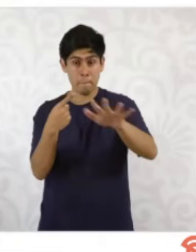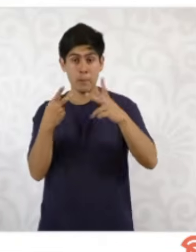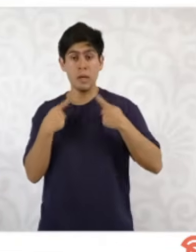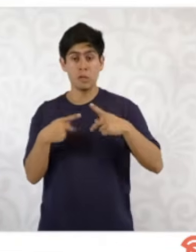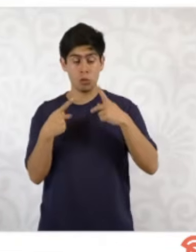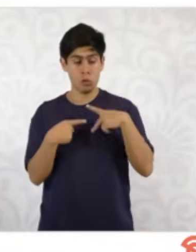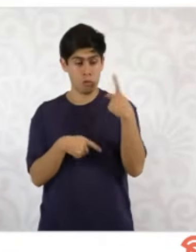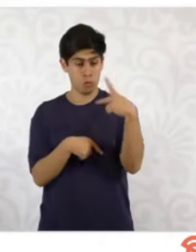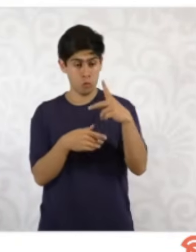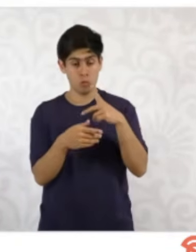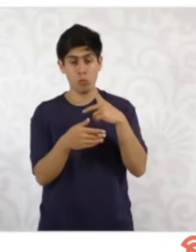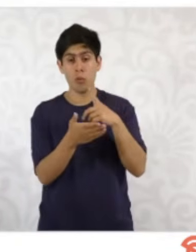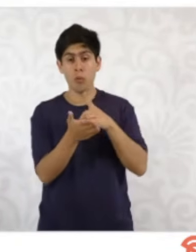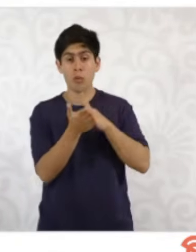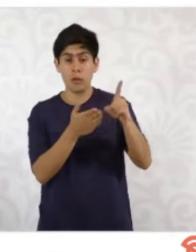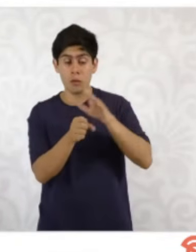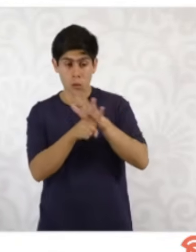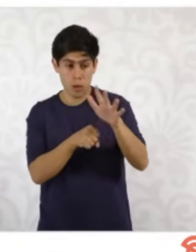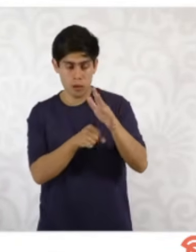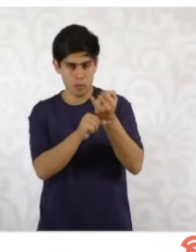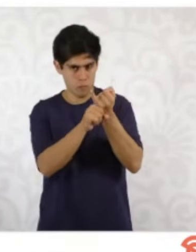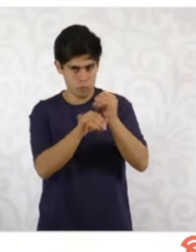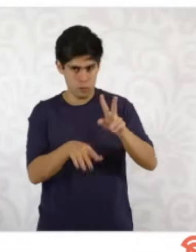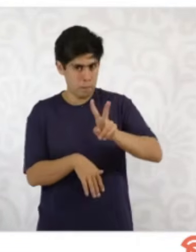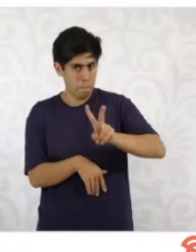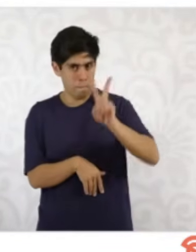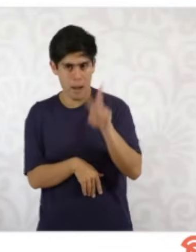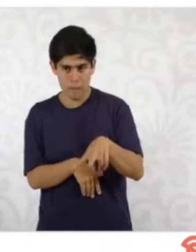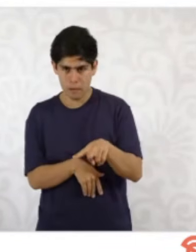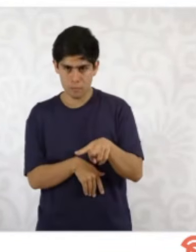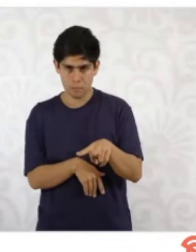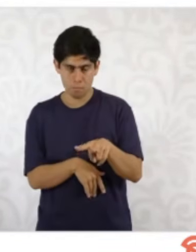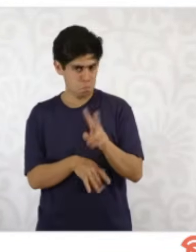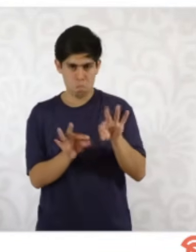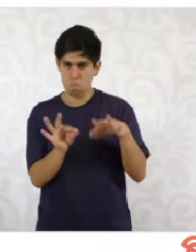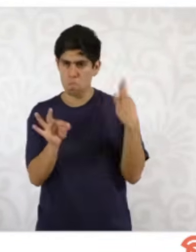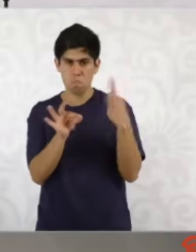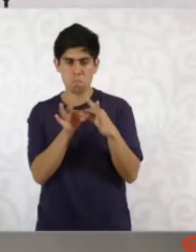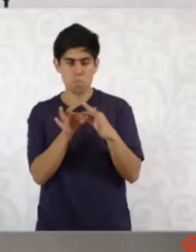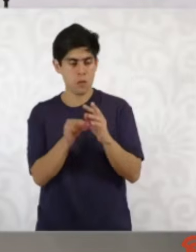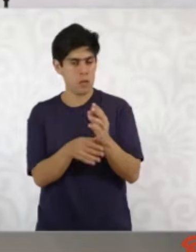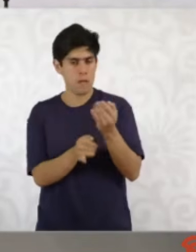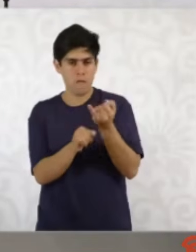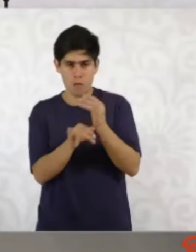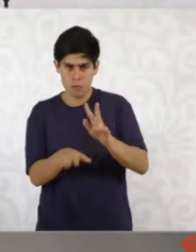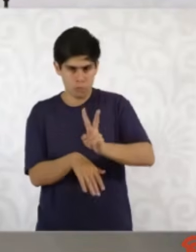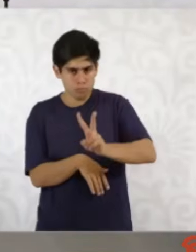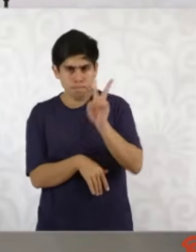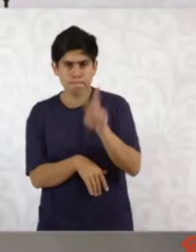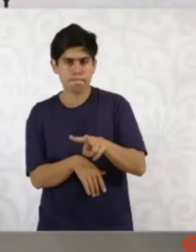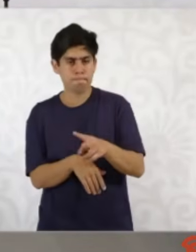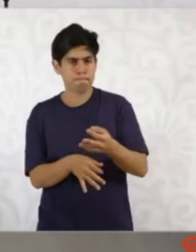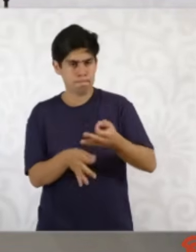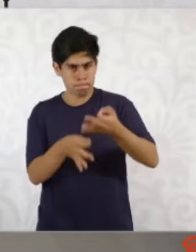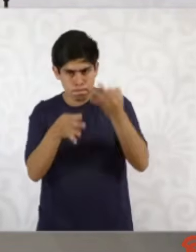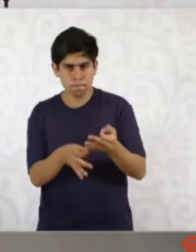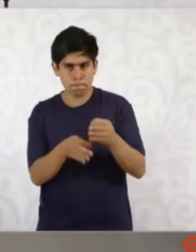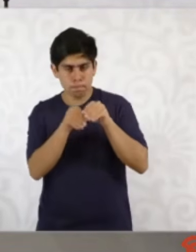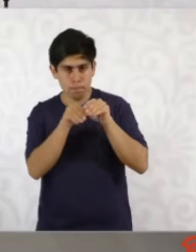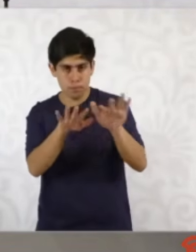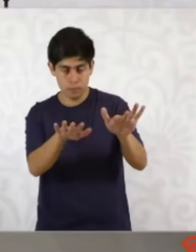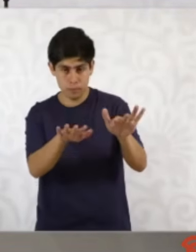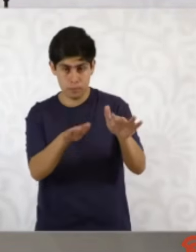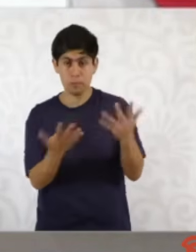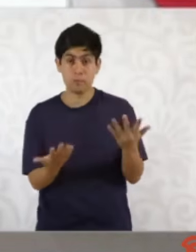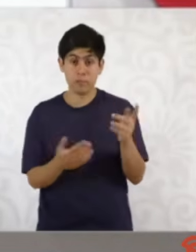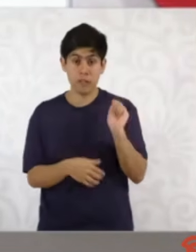oportuna. Eso es todo. Veracidad en la información. Es decir, los medios no